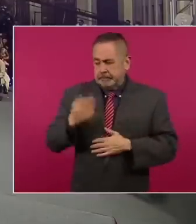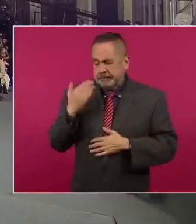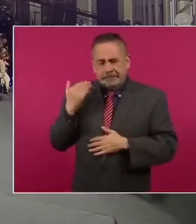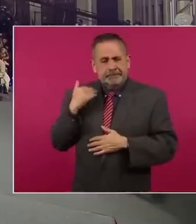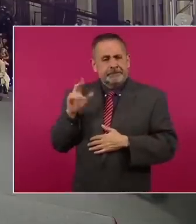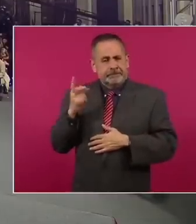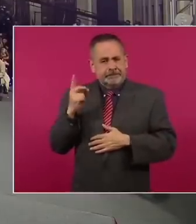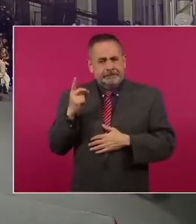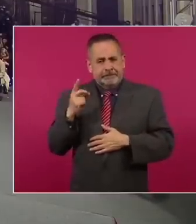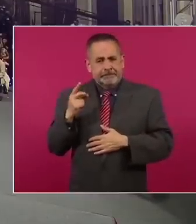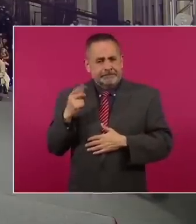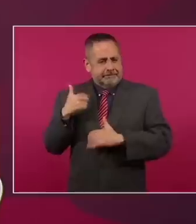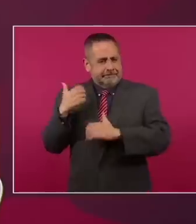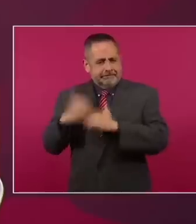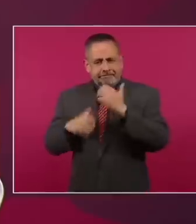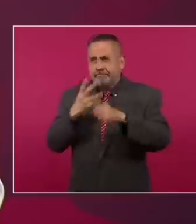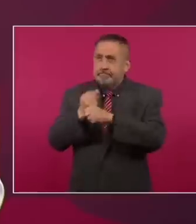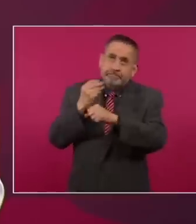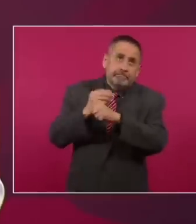bien,